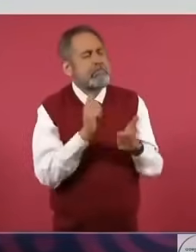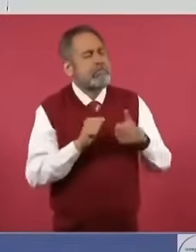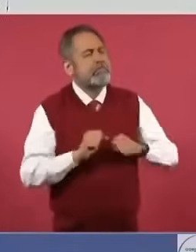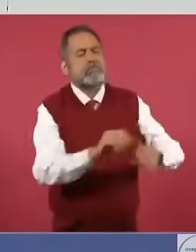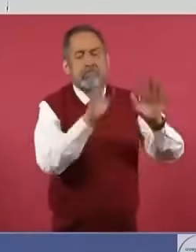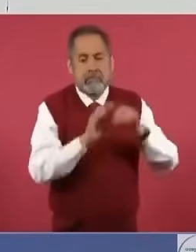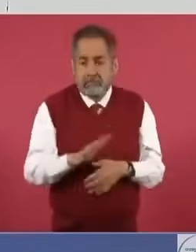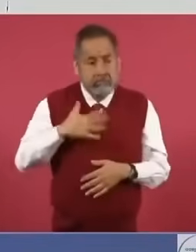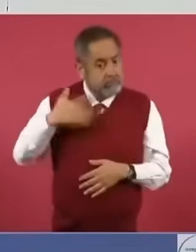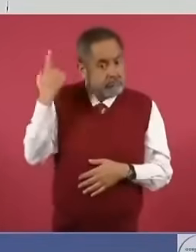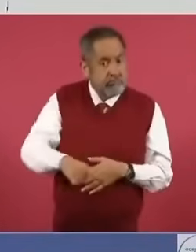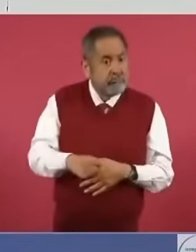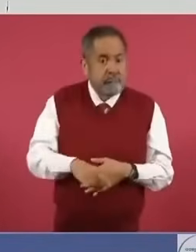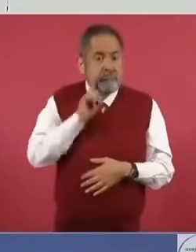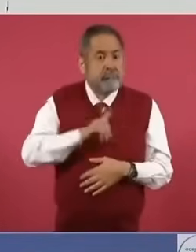Ya dio la orden